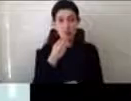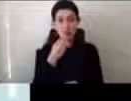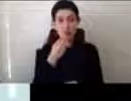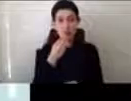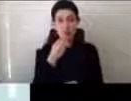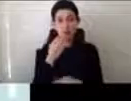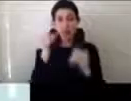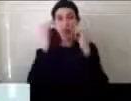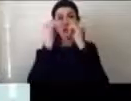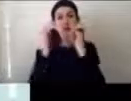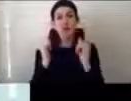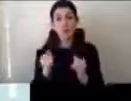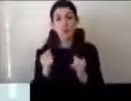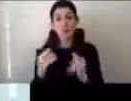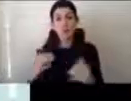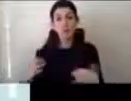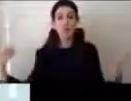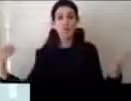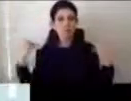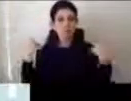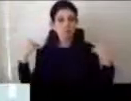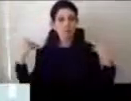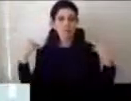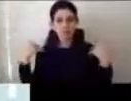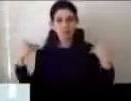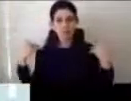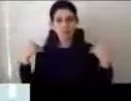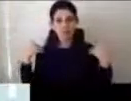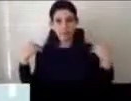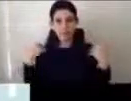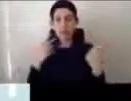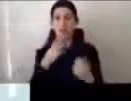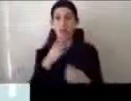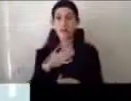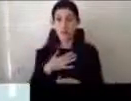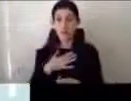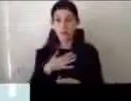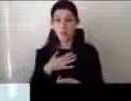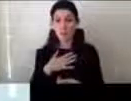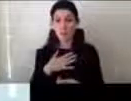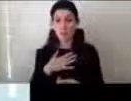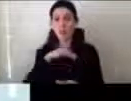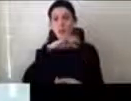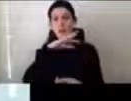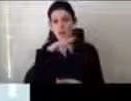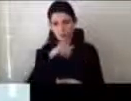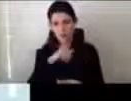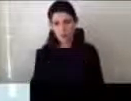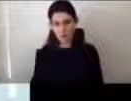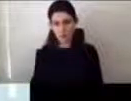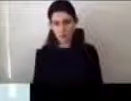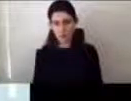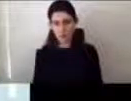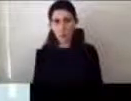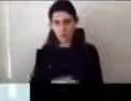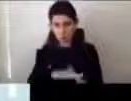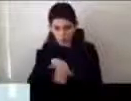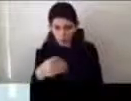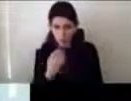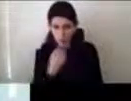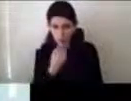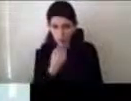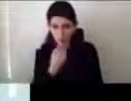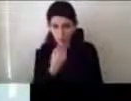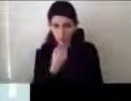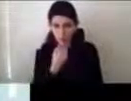de prepararse la vida adulta. Y nosotros también somos